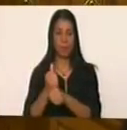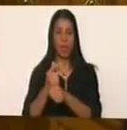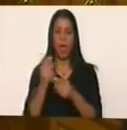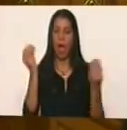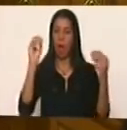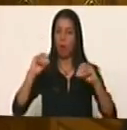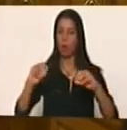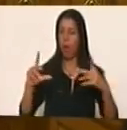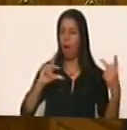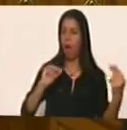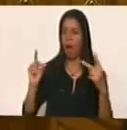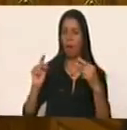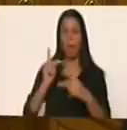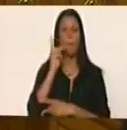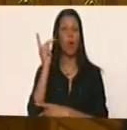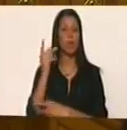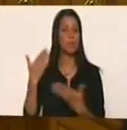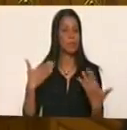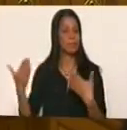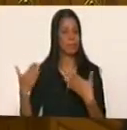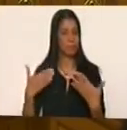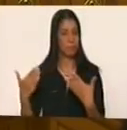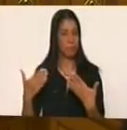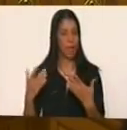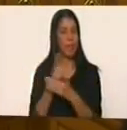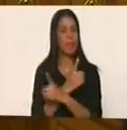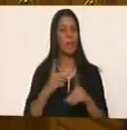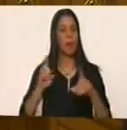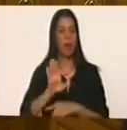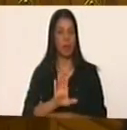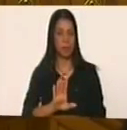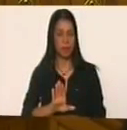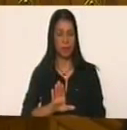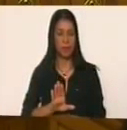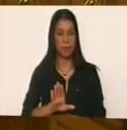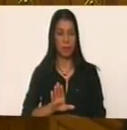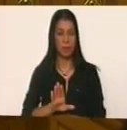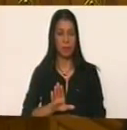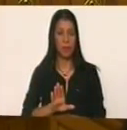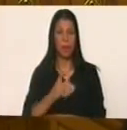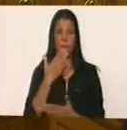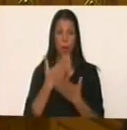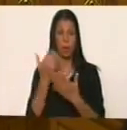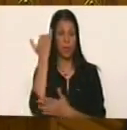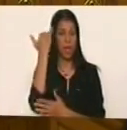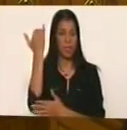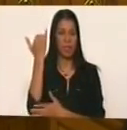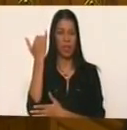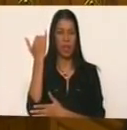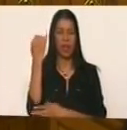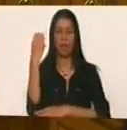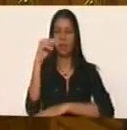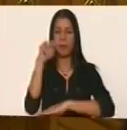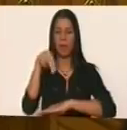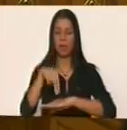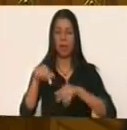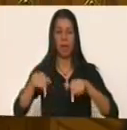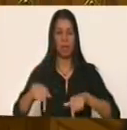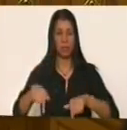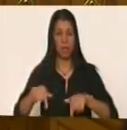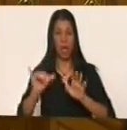convivencia política de la democracia, yo propongo que esta soberanísima